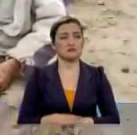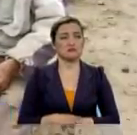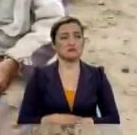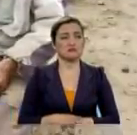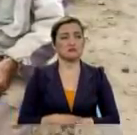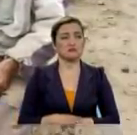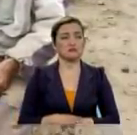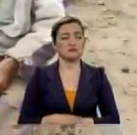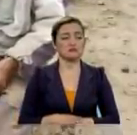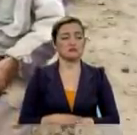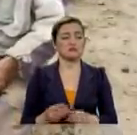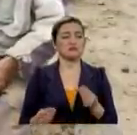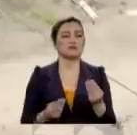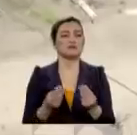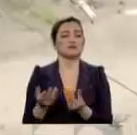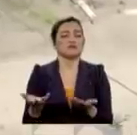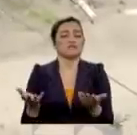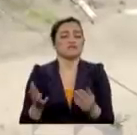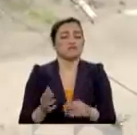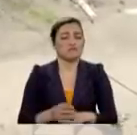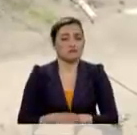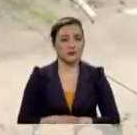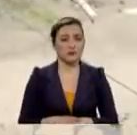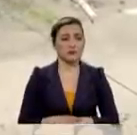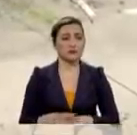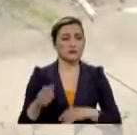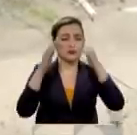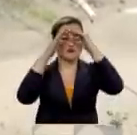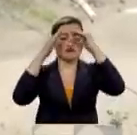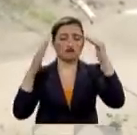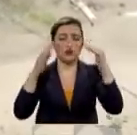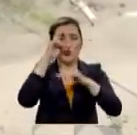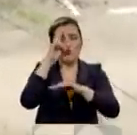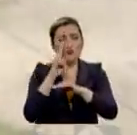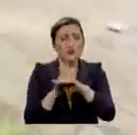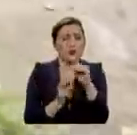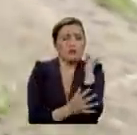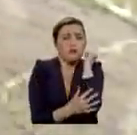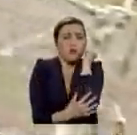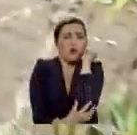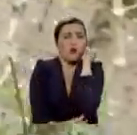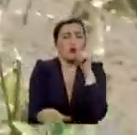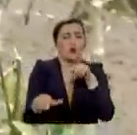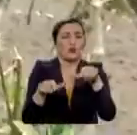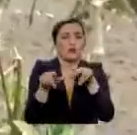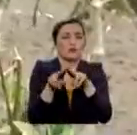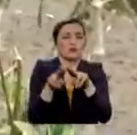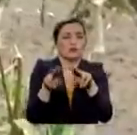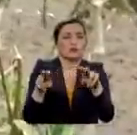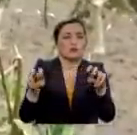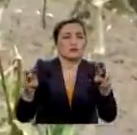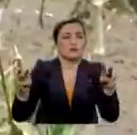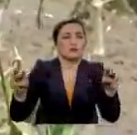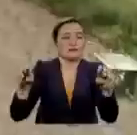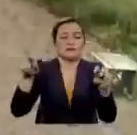Y entonces, ¿qué podemos hacer? Su humilde vivienda está ubicada en un lugar privilegiado donde la naturaleza